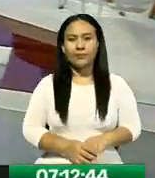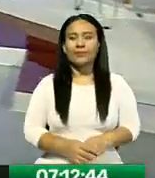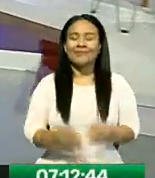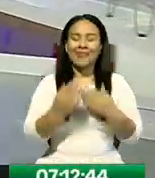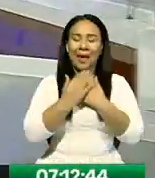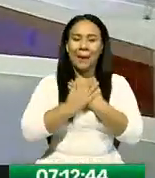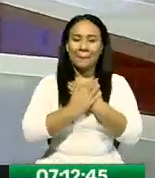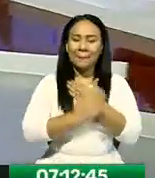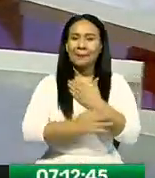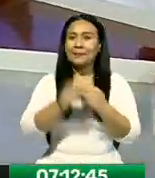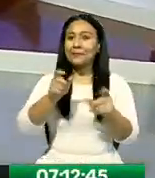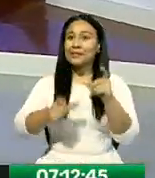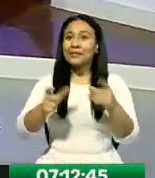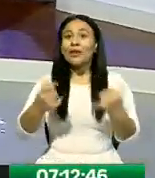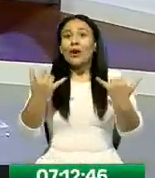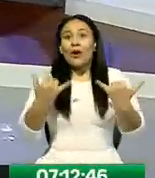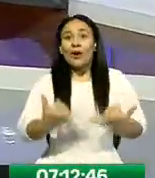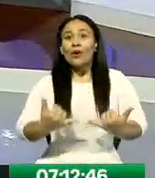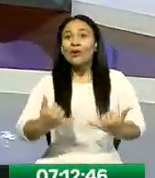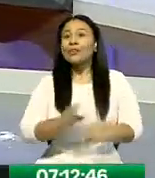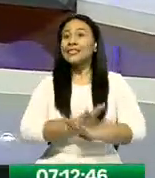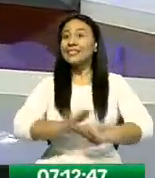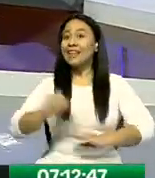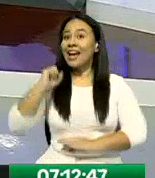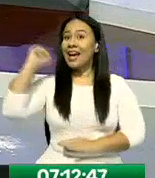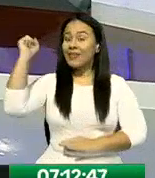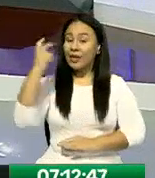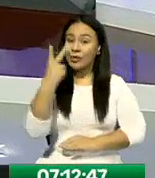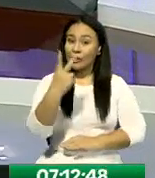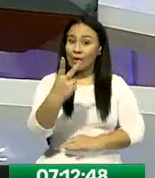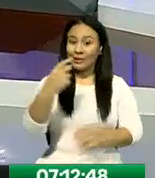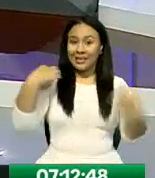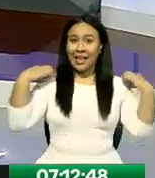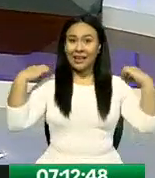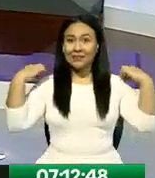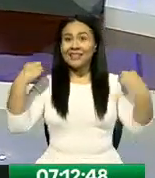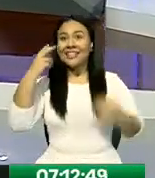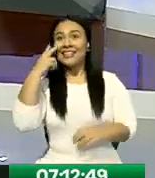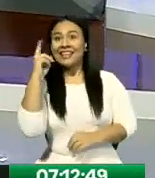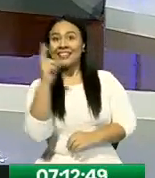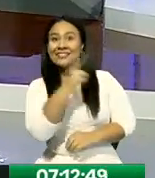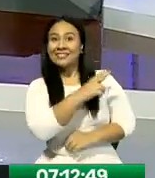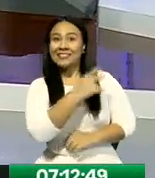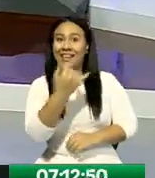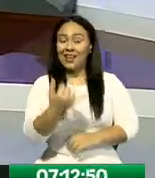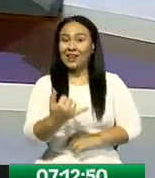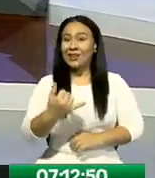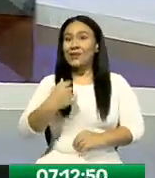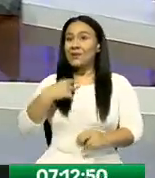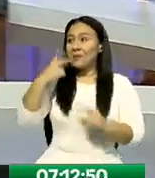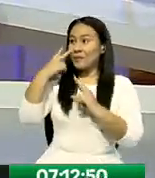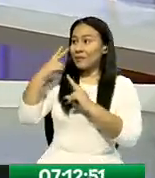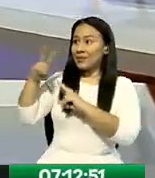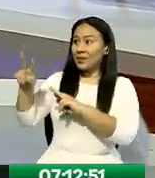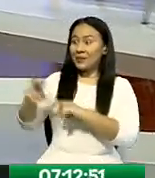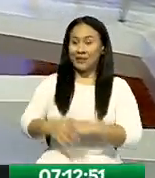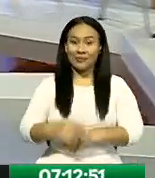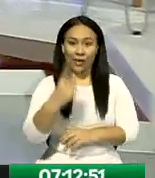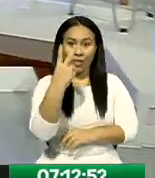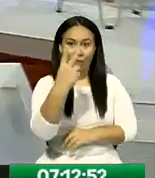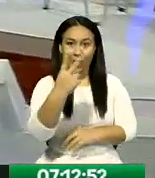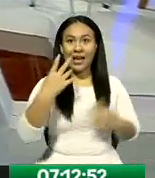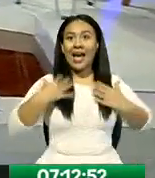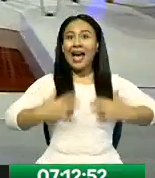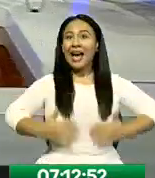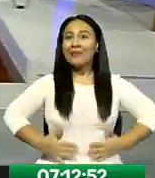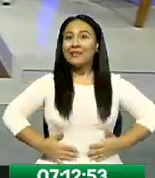Amables televidentes, oigan, hoy se van 2 lindas camisetas. Aquí en la noticia Primera Emisión, a ver si podemos enfocarla de allá. La de Luis